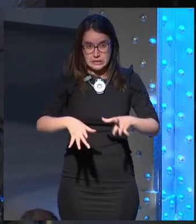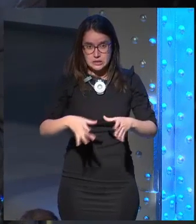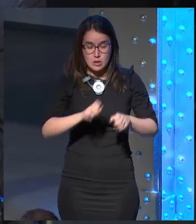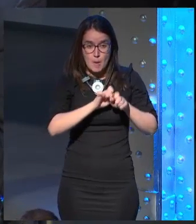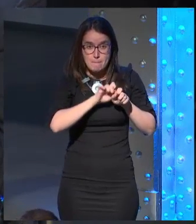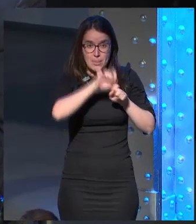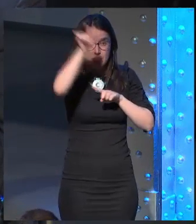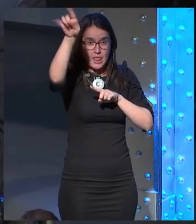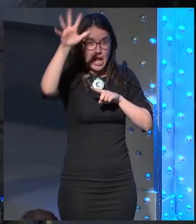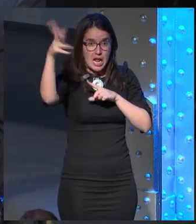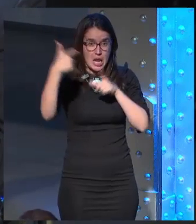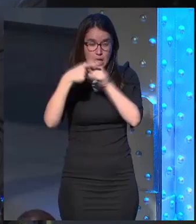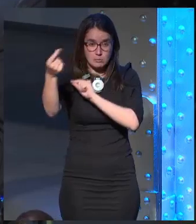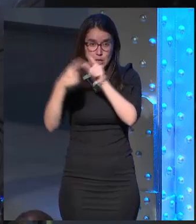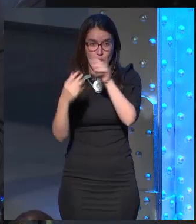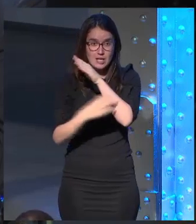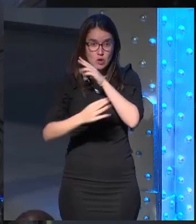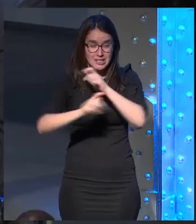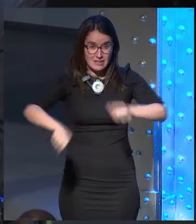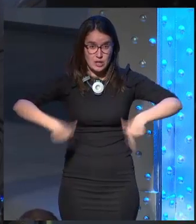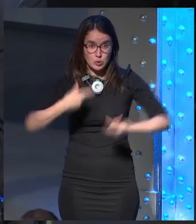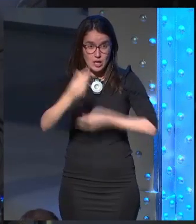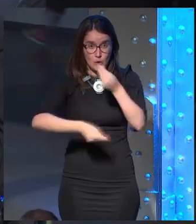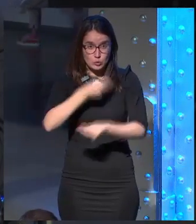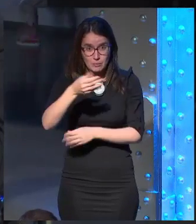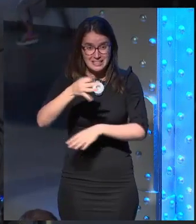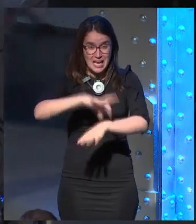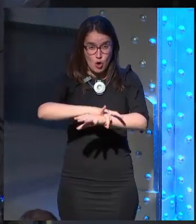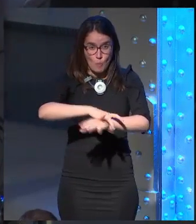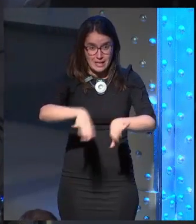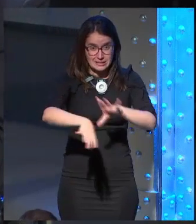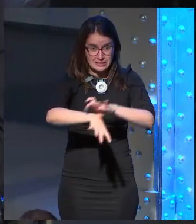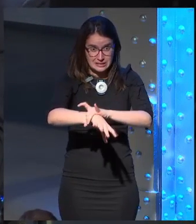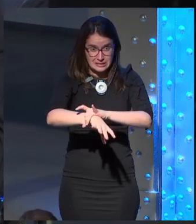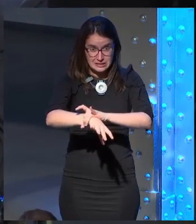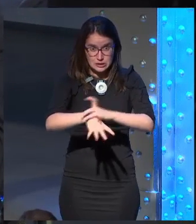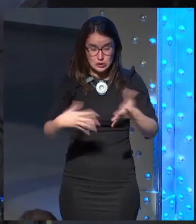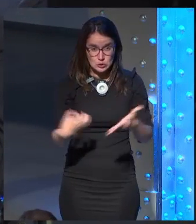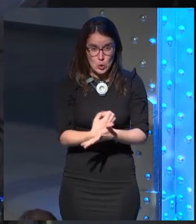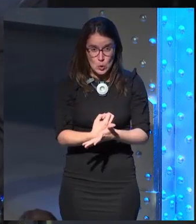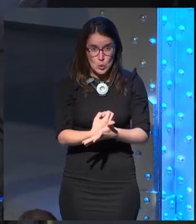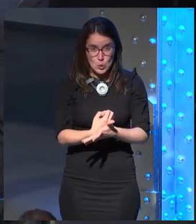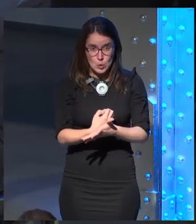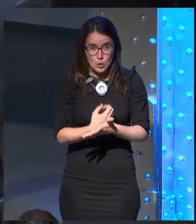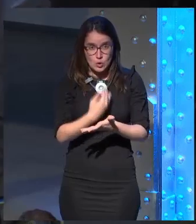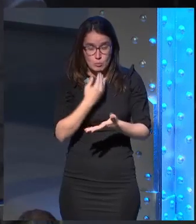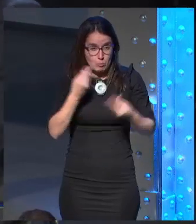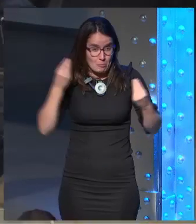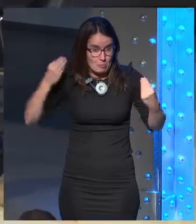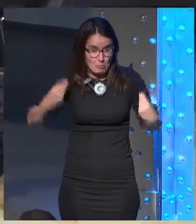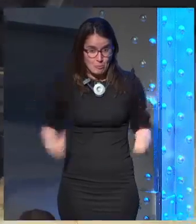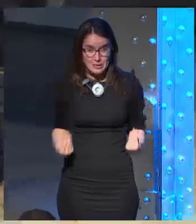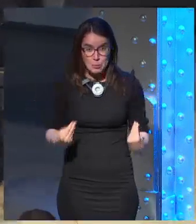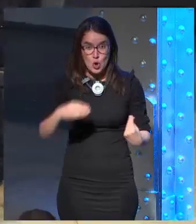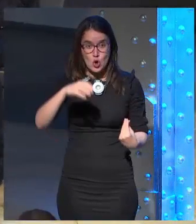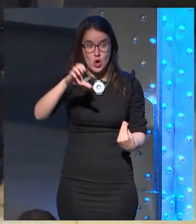te lanzan al espacio y las bolsas de basura que utilizan y esas gomas para sellarlo son igual que una escafandra.